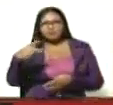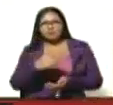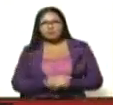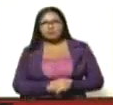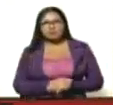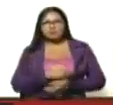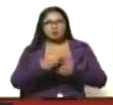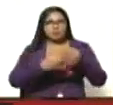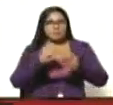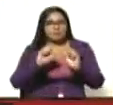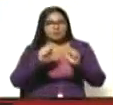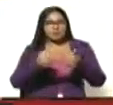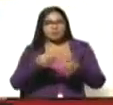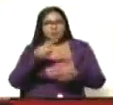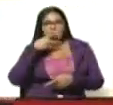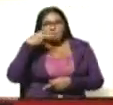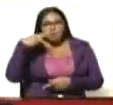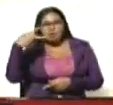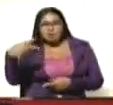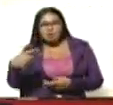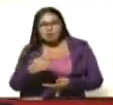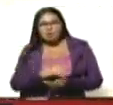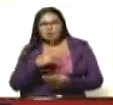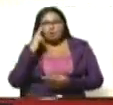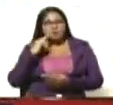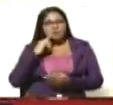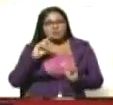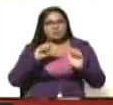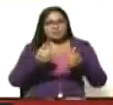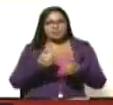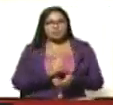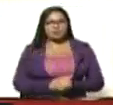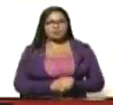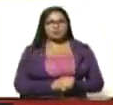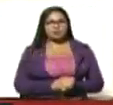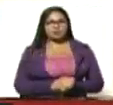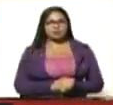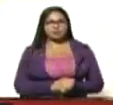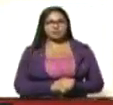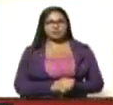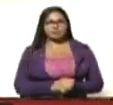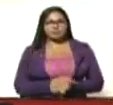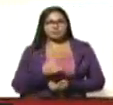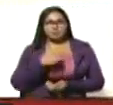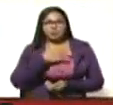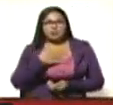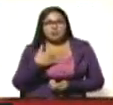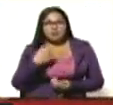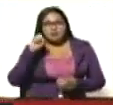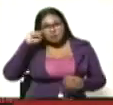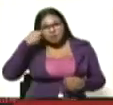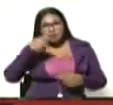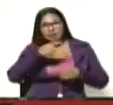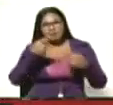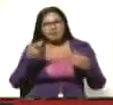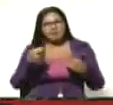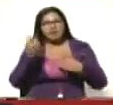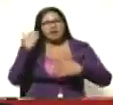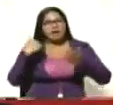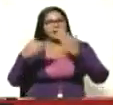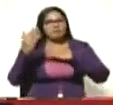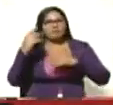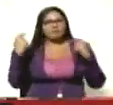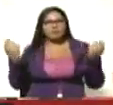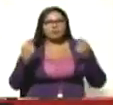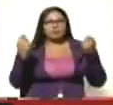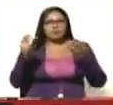Como iniciamos con un gran poema, con el poema de Bolívar, Mi delirio sobre el Chimborazo, yo quería recordar mi época de promotor